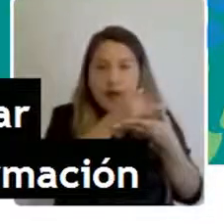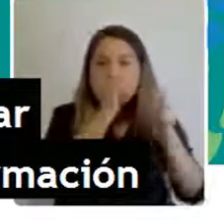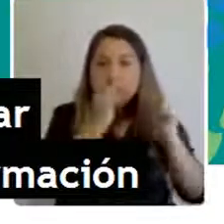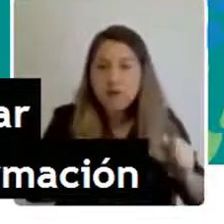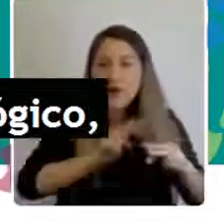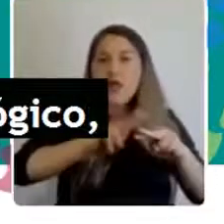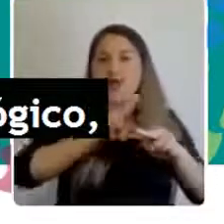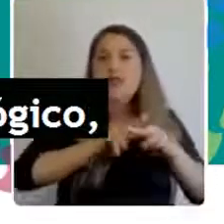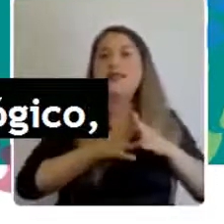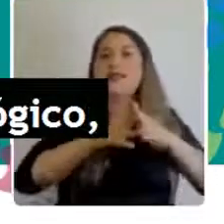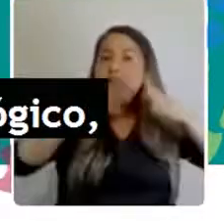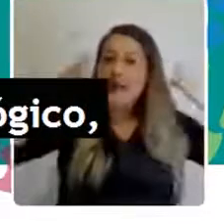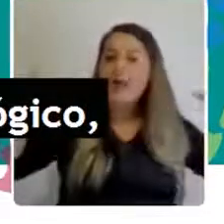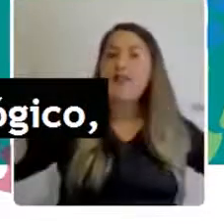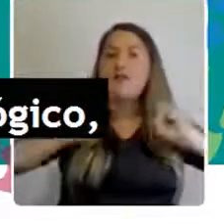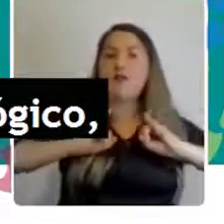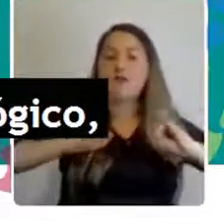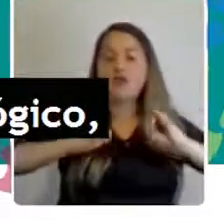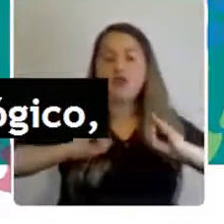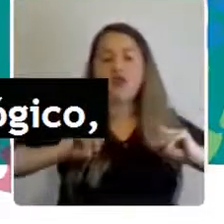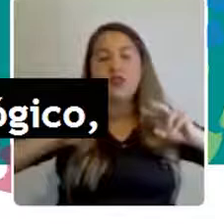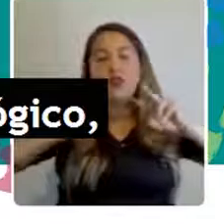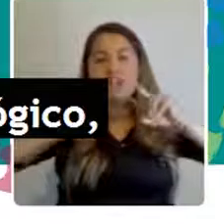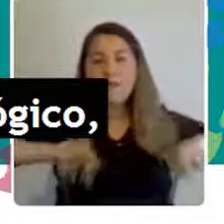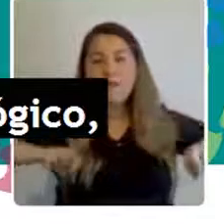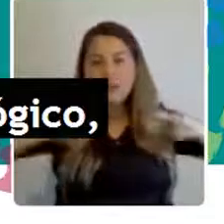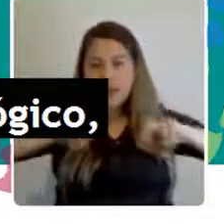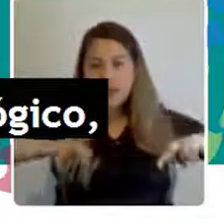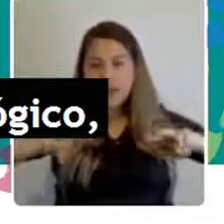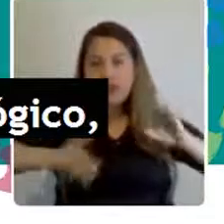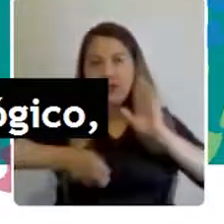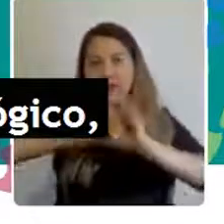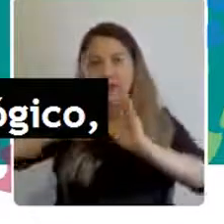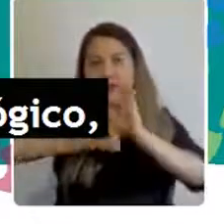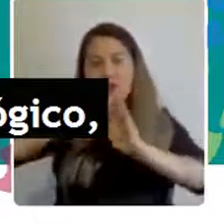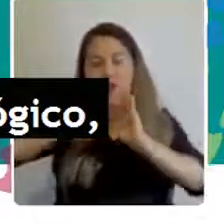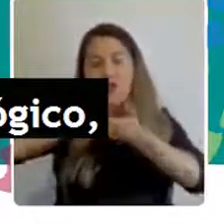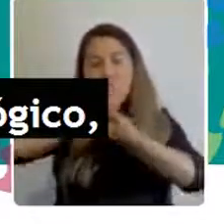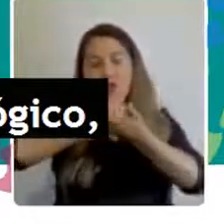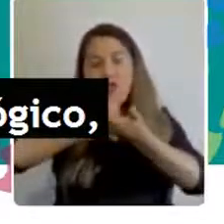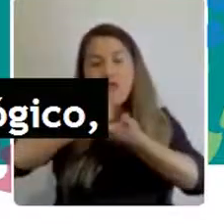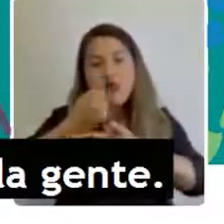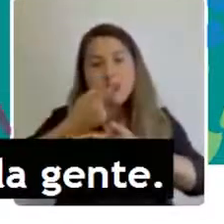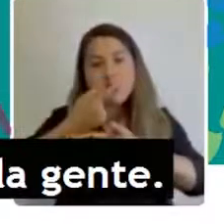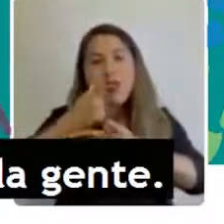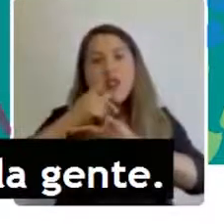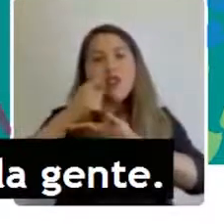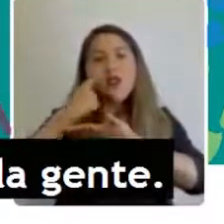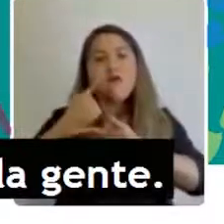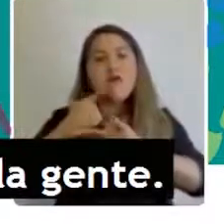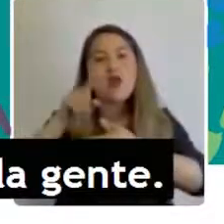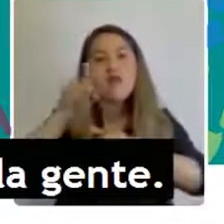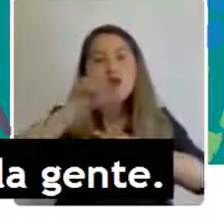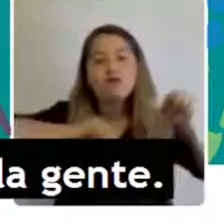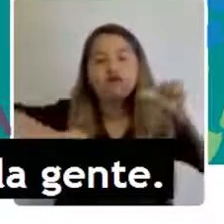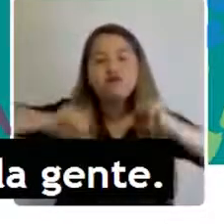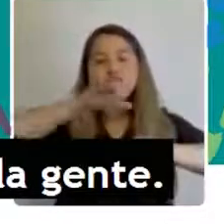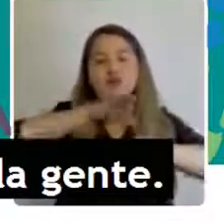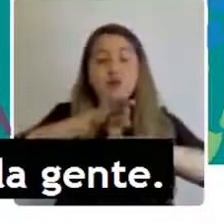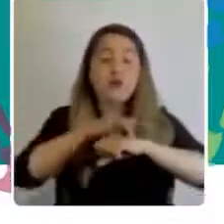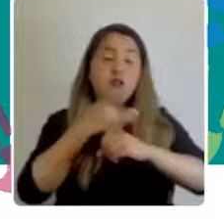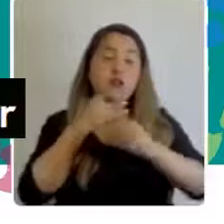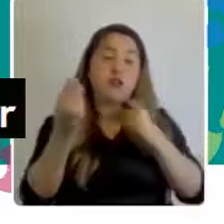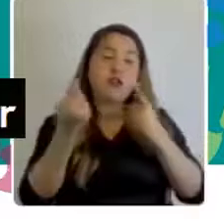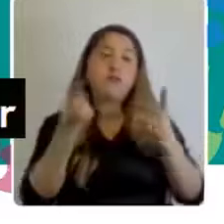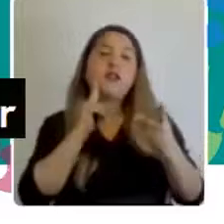edificio de información, de investigación, de desarrollo farmacológico, de ensayos médicos y de, finalmente, coberturas y atención para la